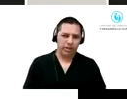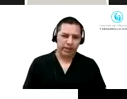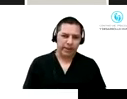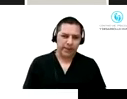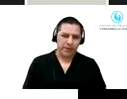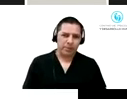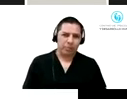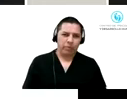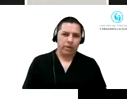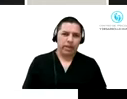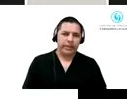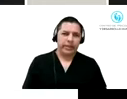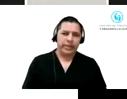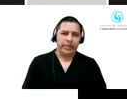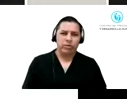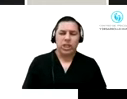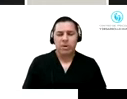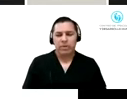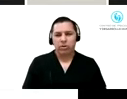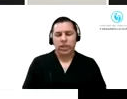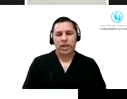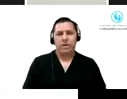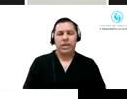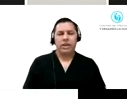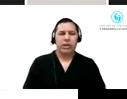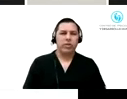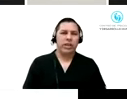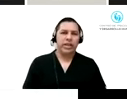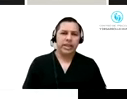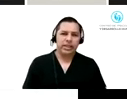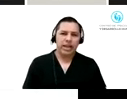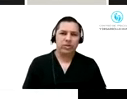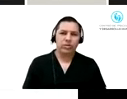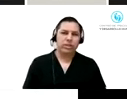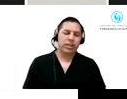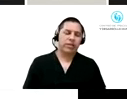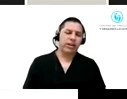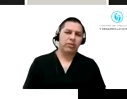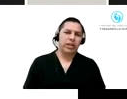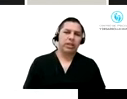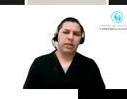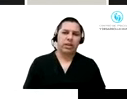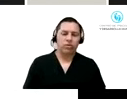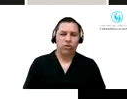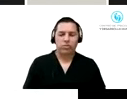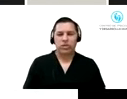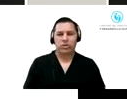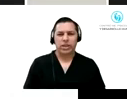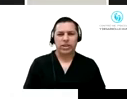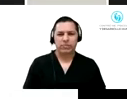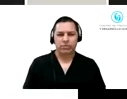de conversar. Si ustedes me preguntan a mí luego de 10 años de estar trabajando directamente con